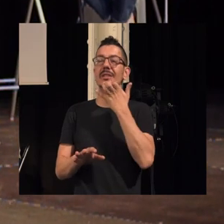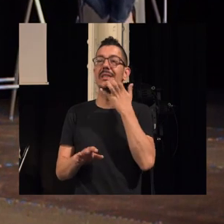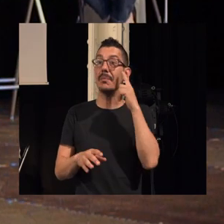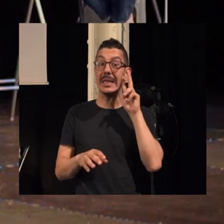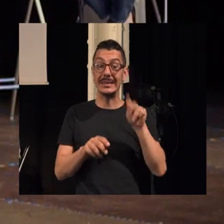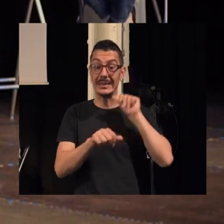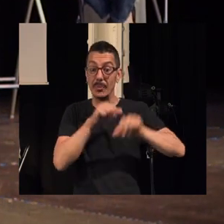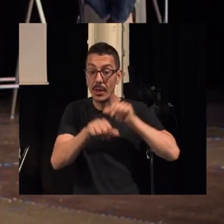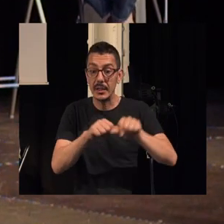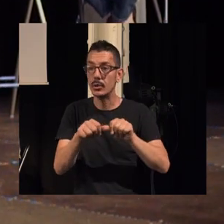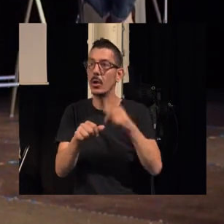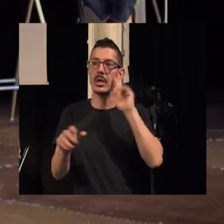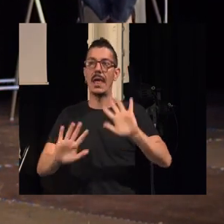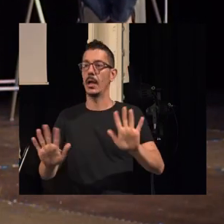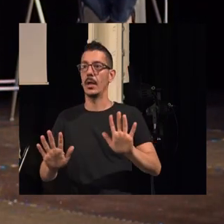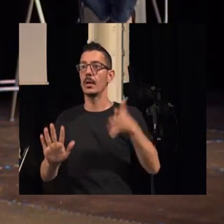en 4 años.